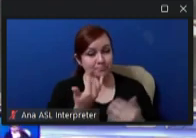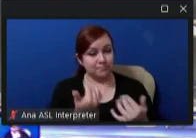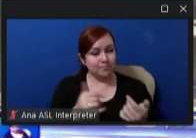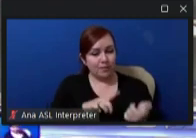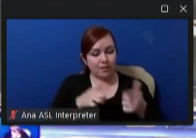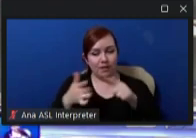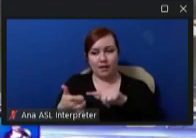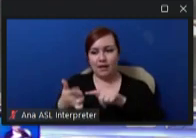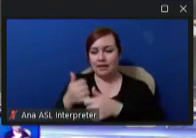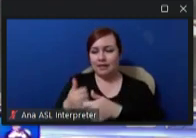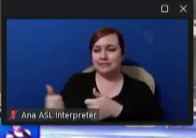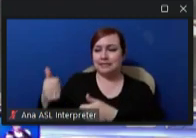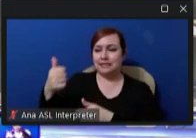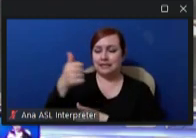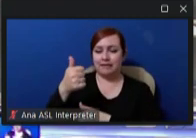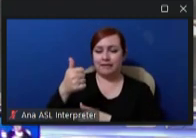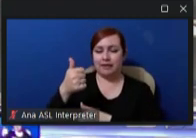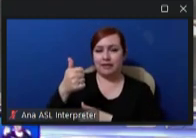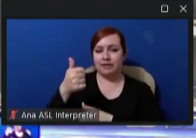Ejecutiva Adjunta.